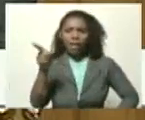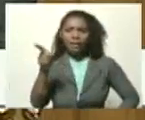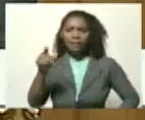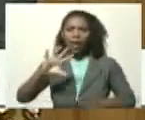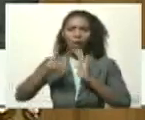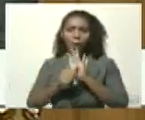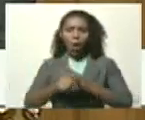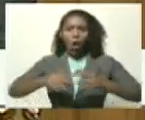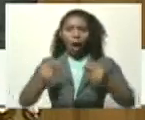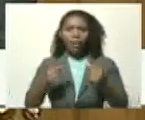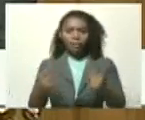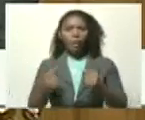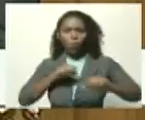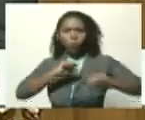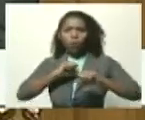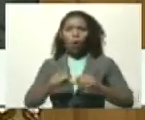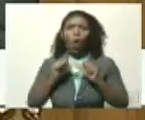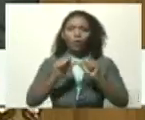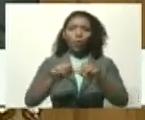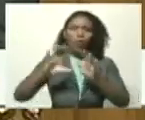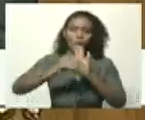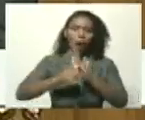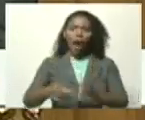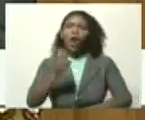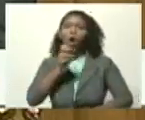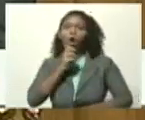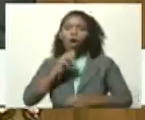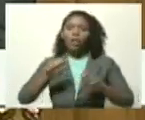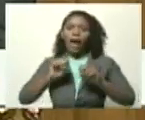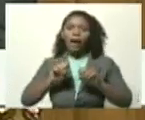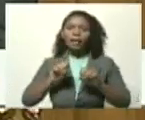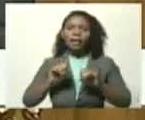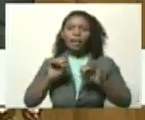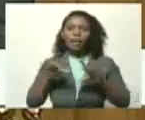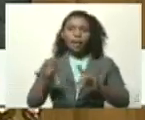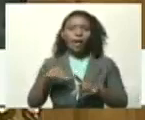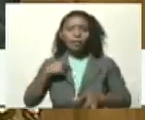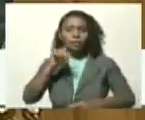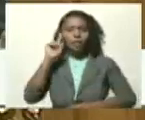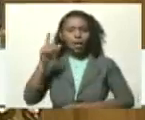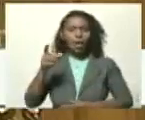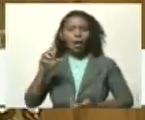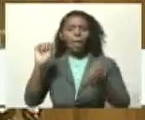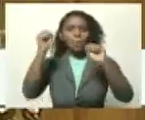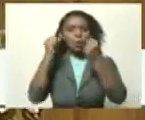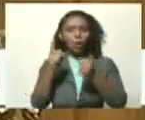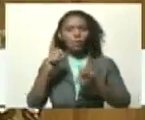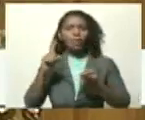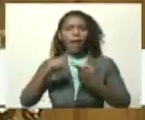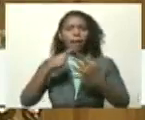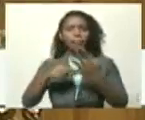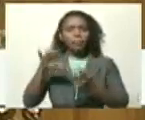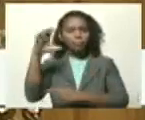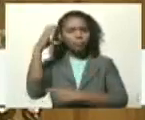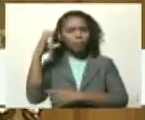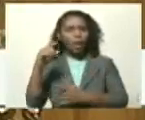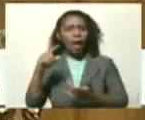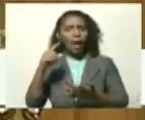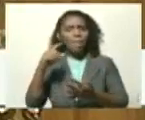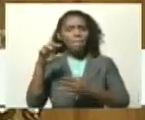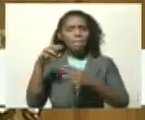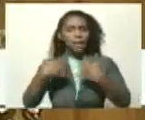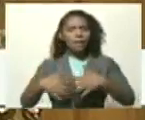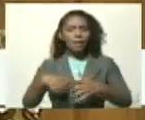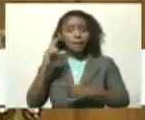los activos que se están robando, el oro de Inglaterra, monómero, Citgo. Si quieren diálogo, pasen por reconocer